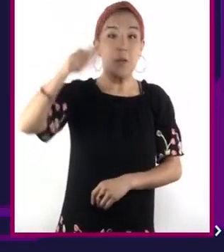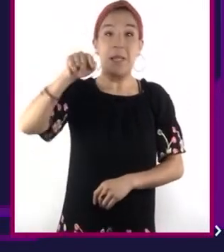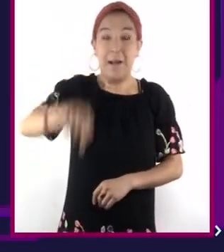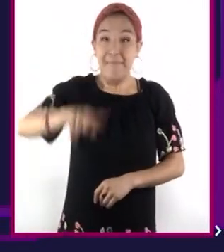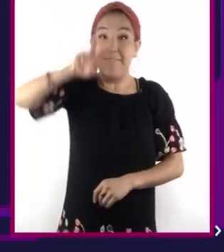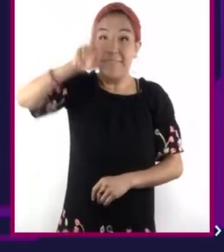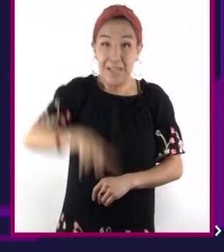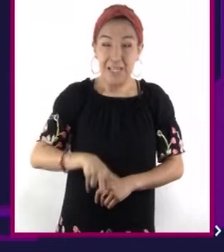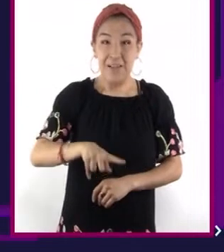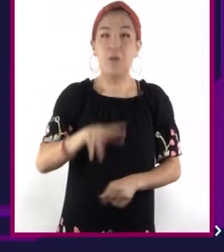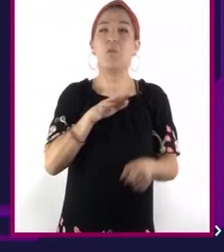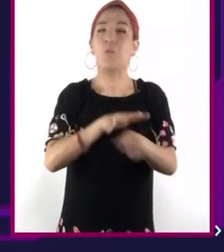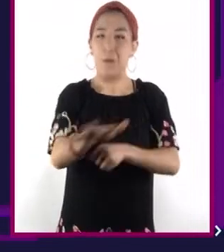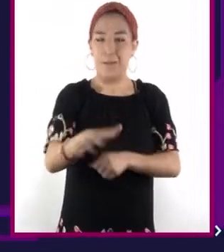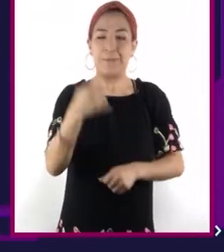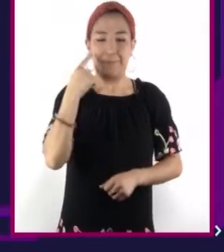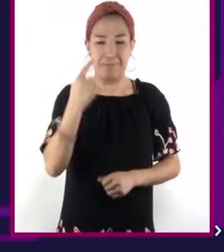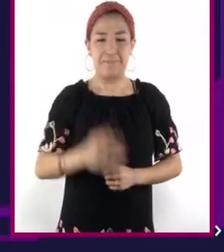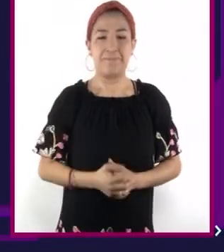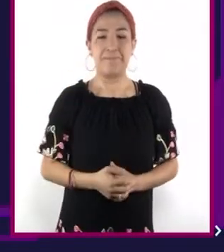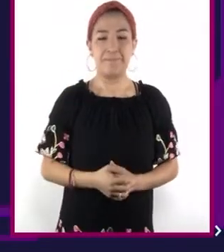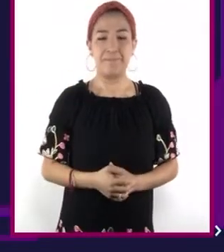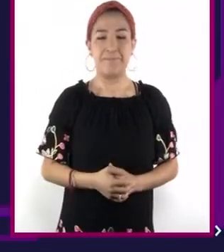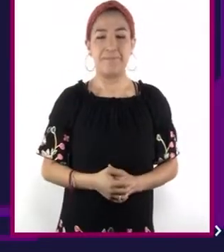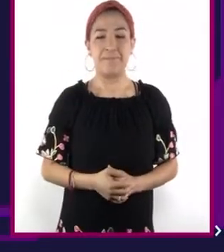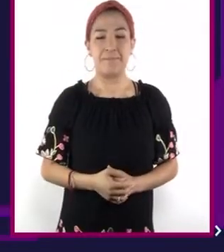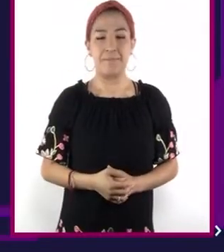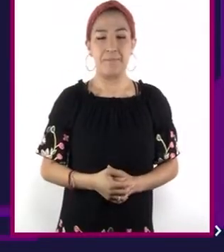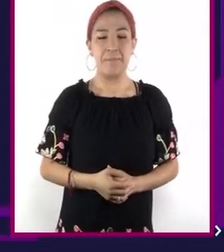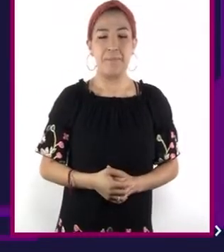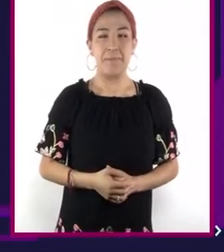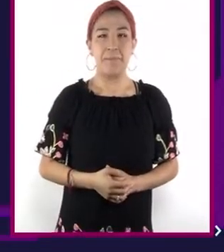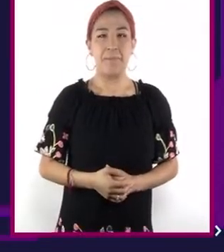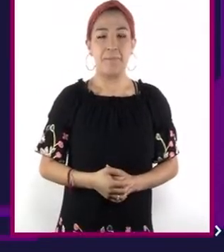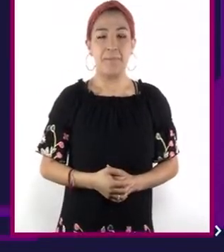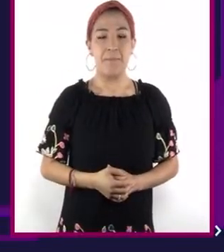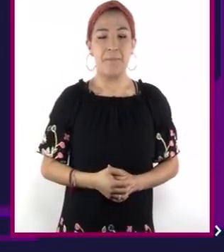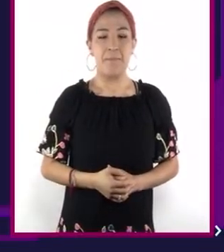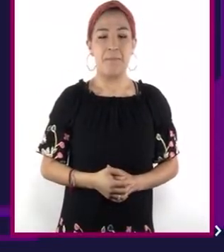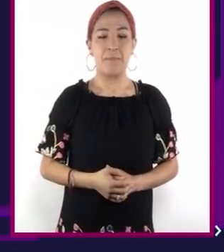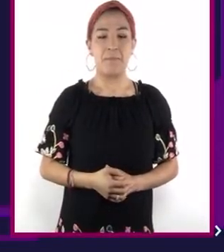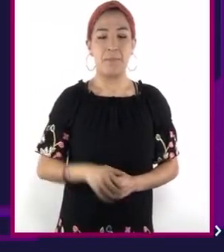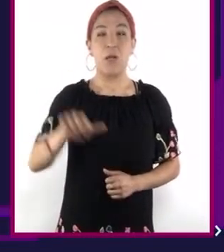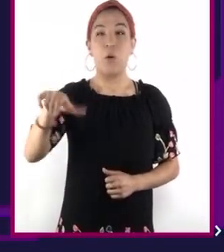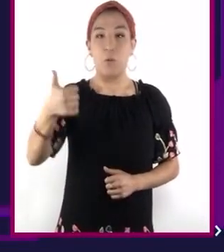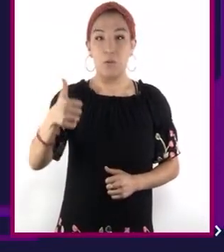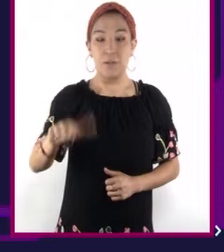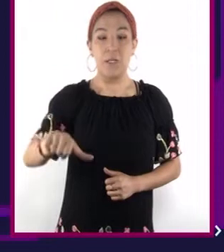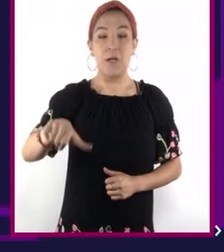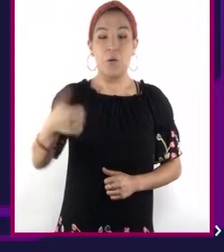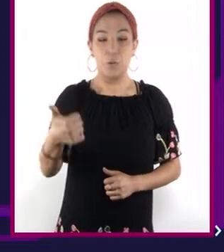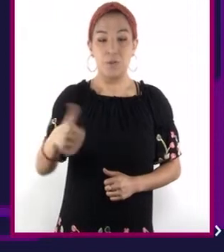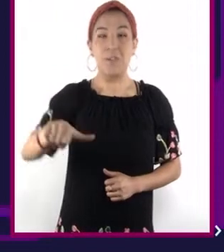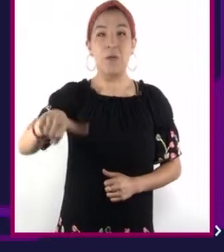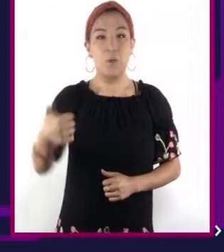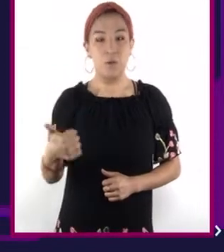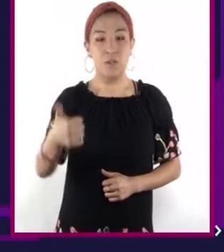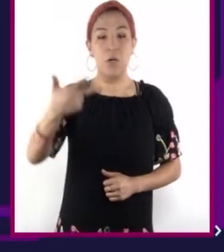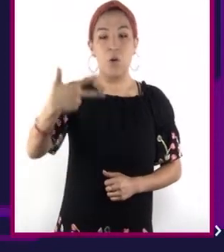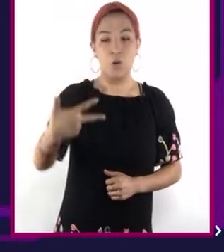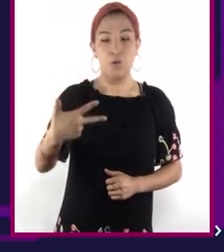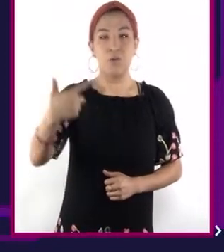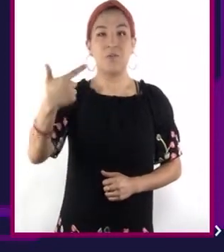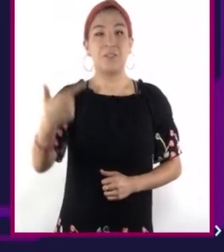reales fueron los siguientes: 11, 11, 11, 8,